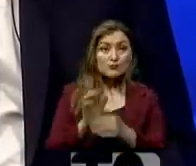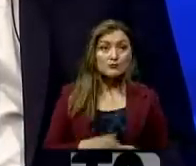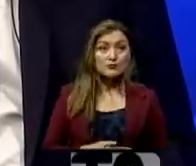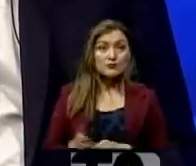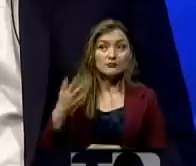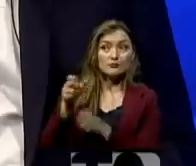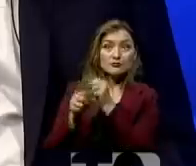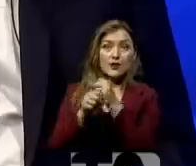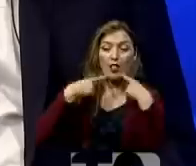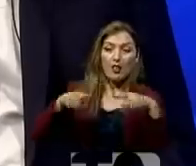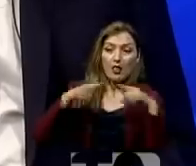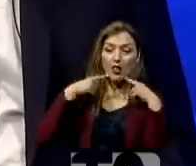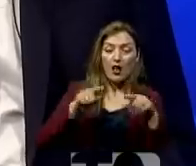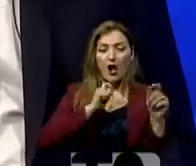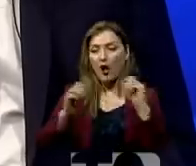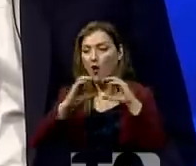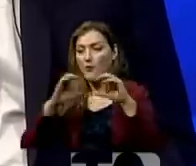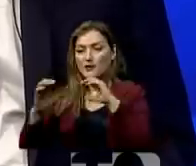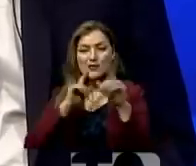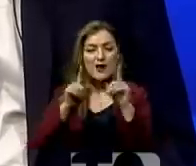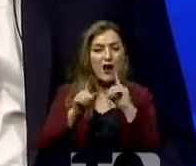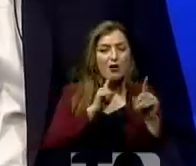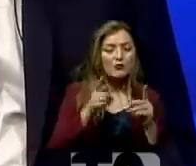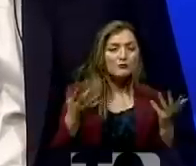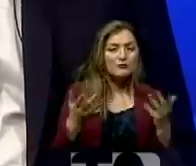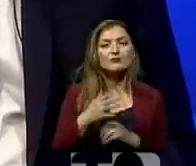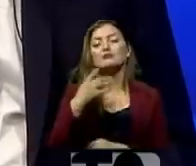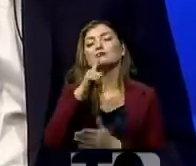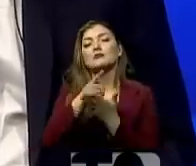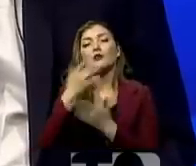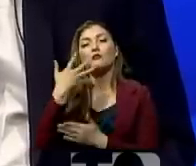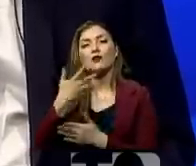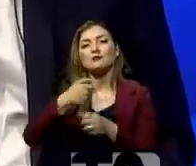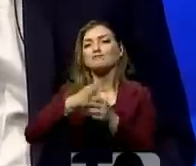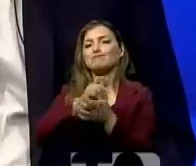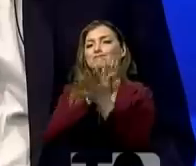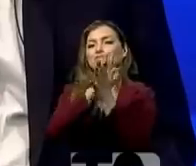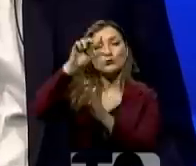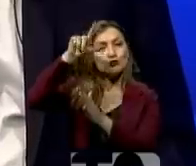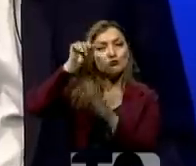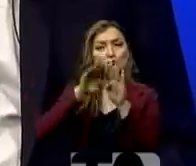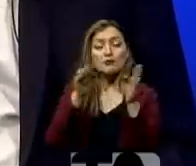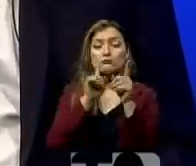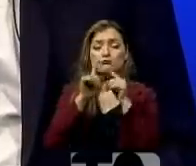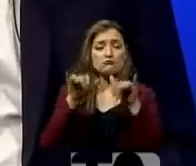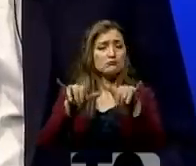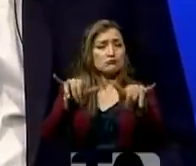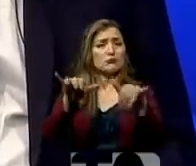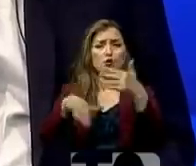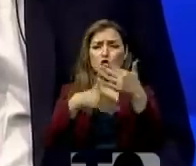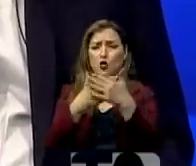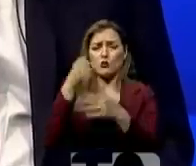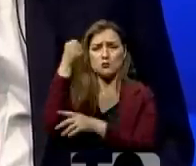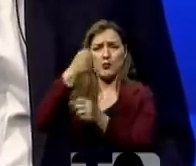año pasado es correcto listo hay una fecha específica pero lo que está claro que el gobierno está en mesas de diálogo con